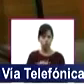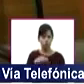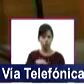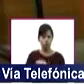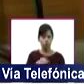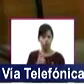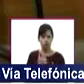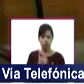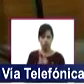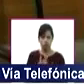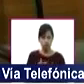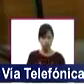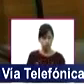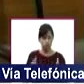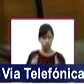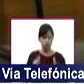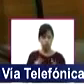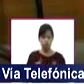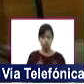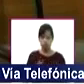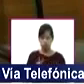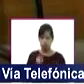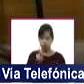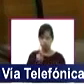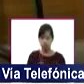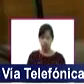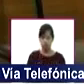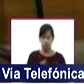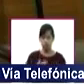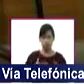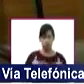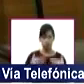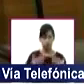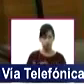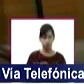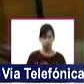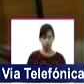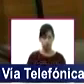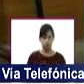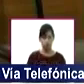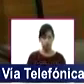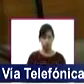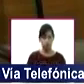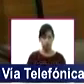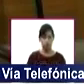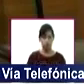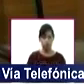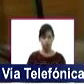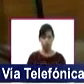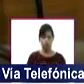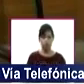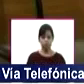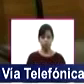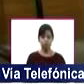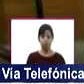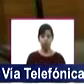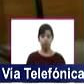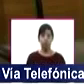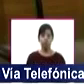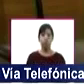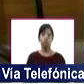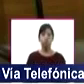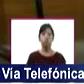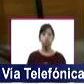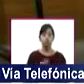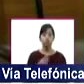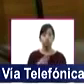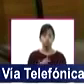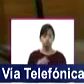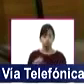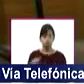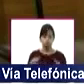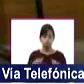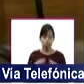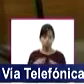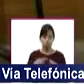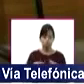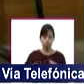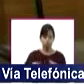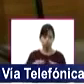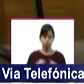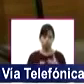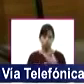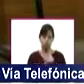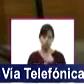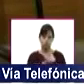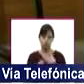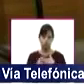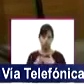a los consejeros electorales debió haberse comparado también con la pregunta de actualmente los